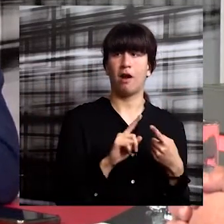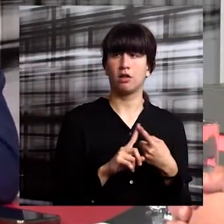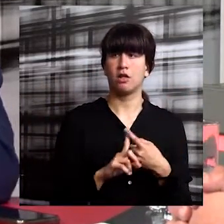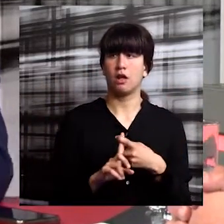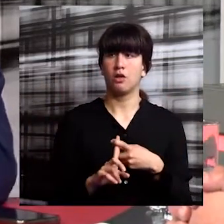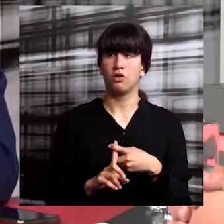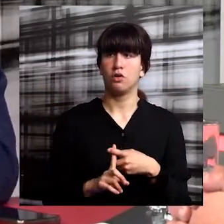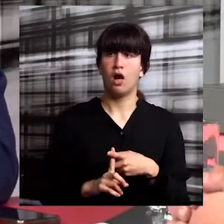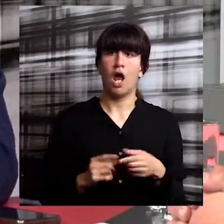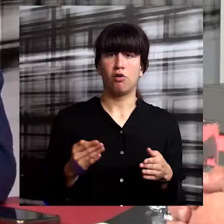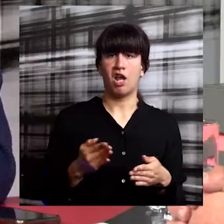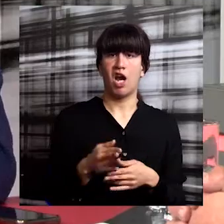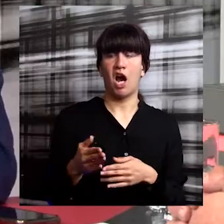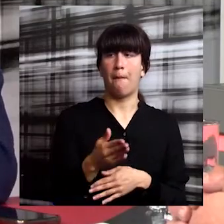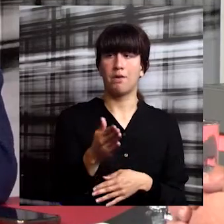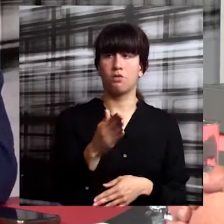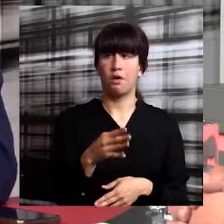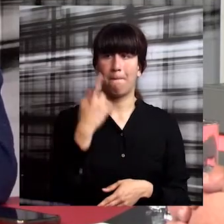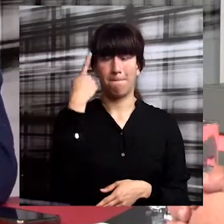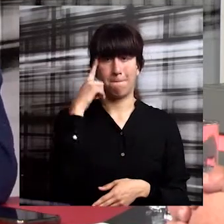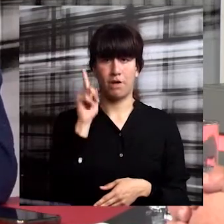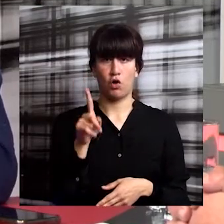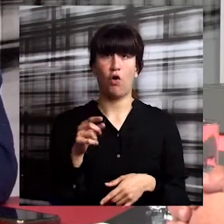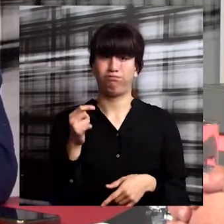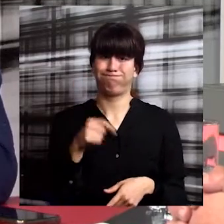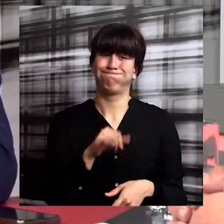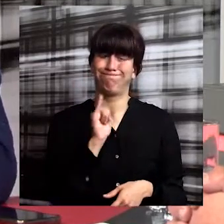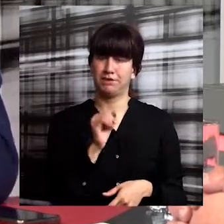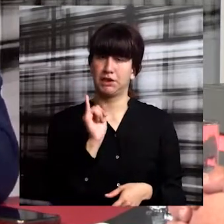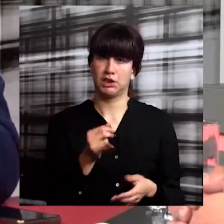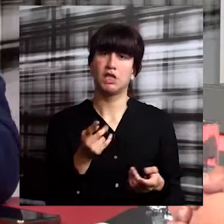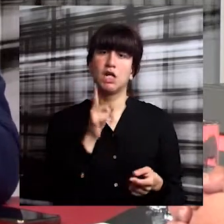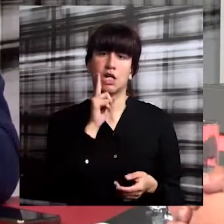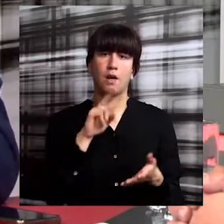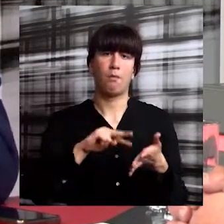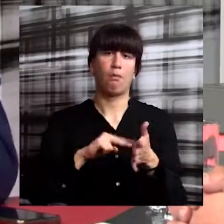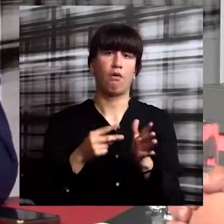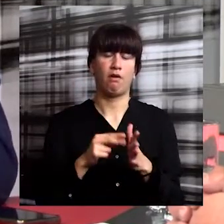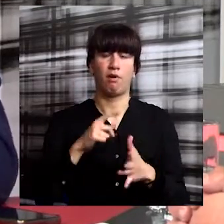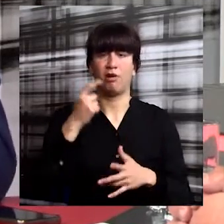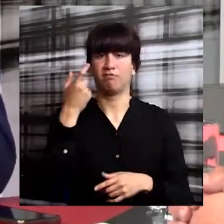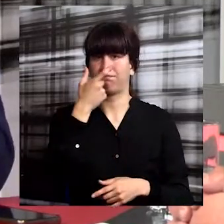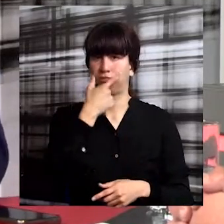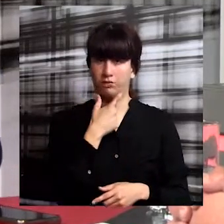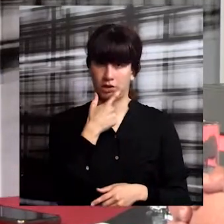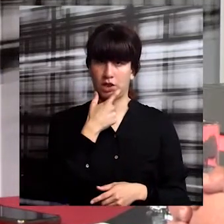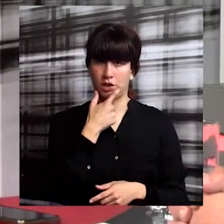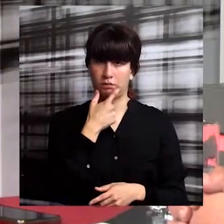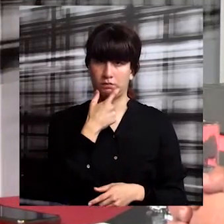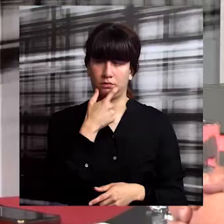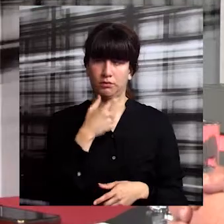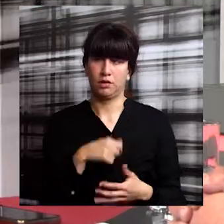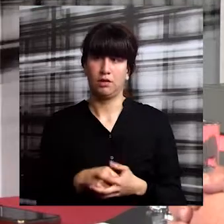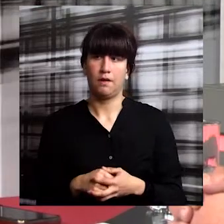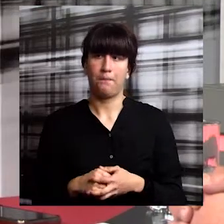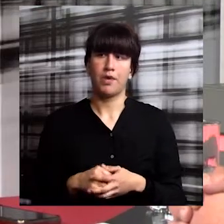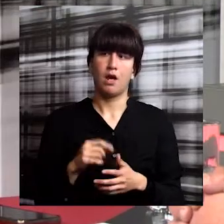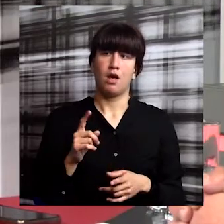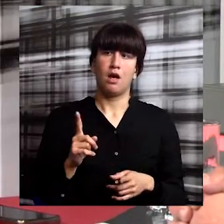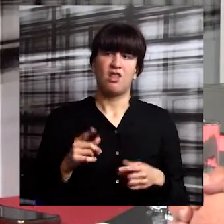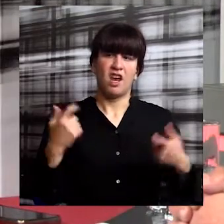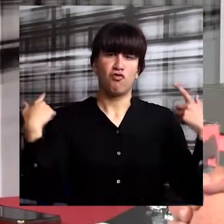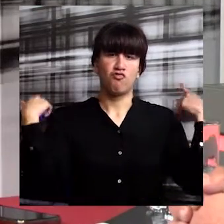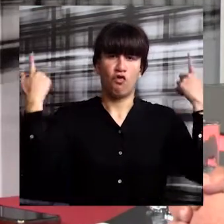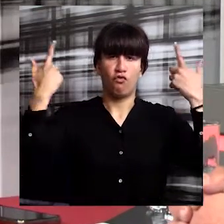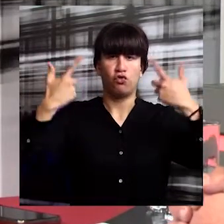marcha, en el camino, pero vamos a tener problemas serios de coalición, de confrontación, a lo mejor innecesaria,